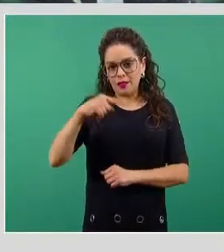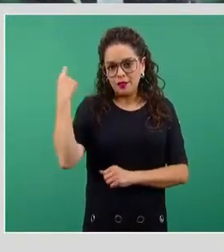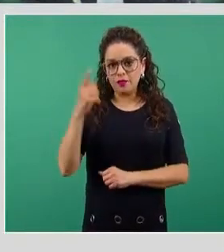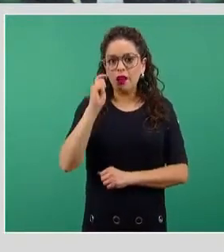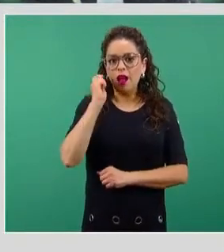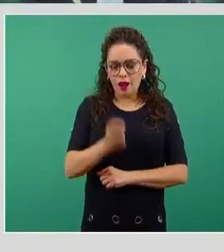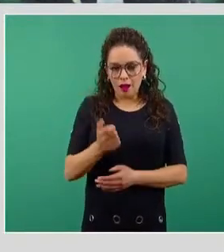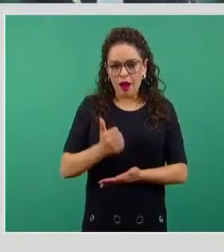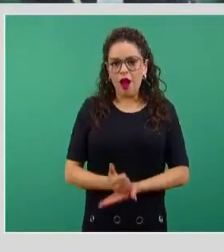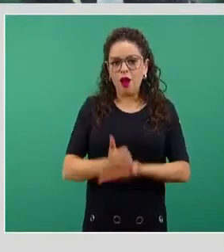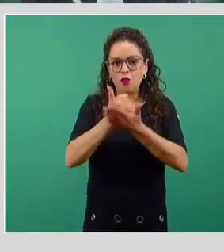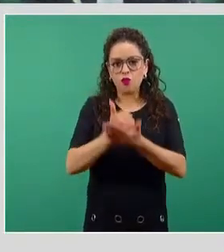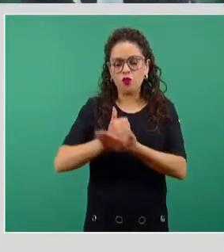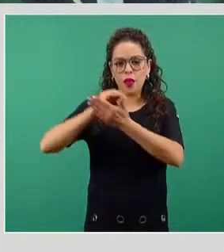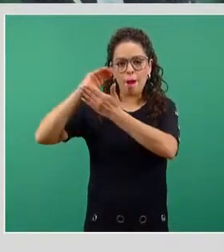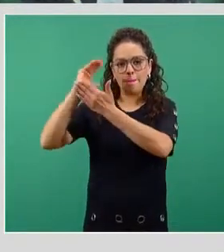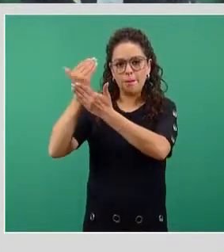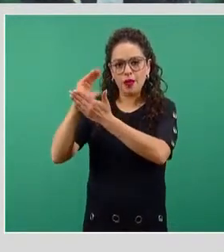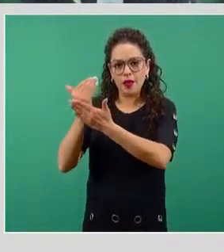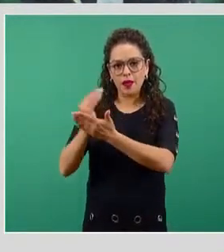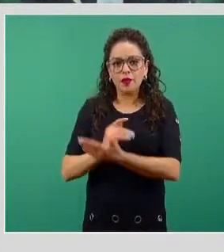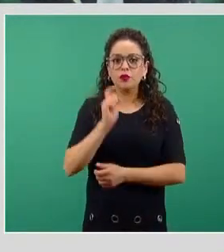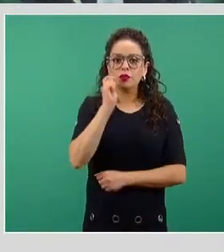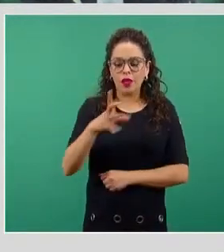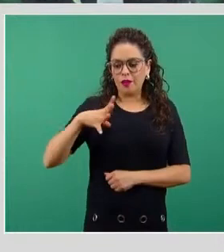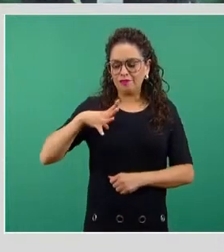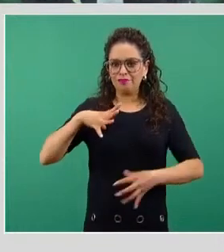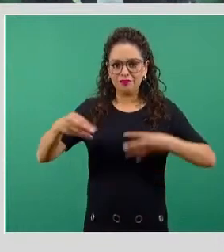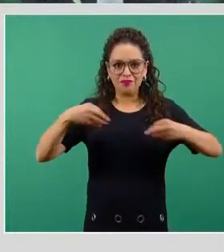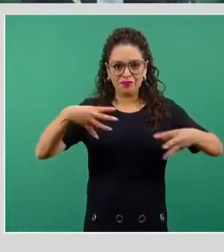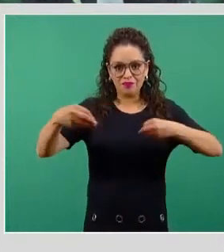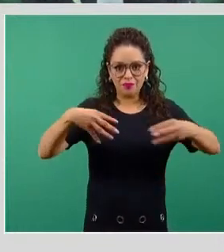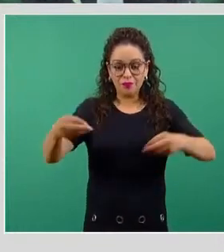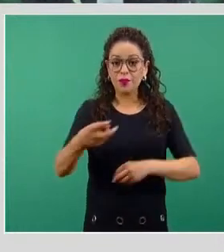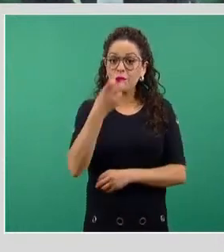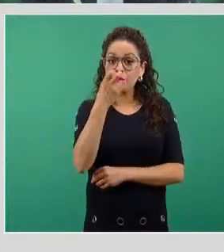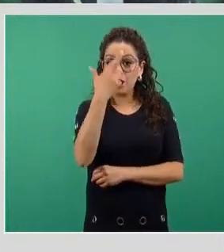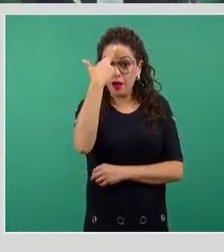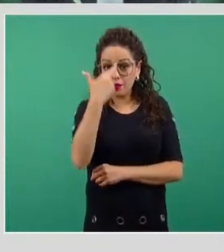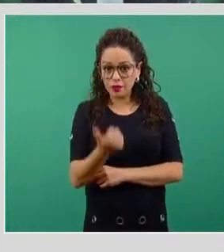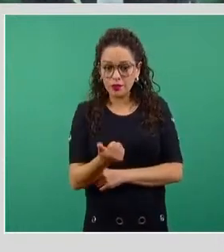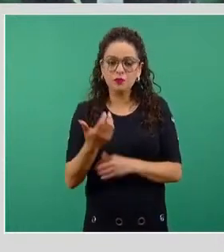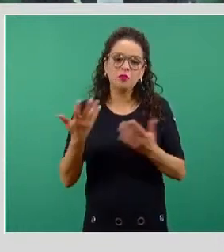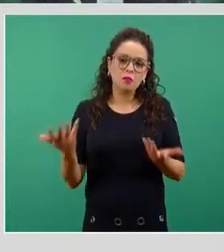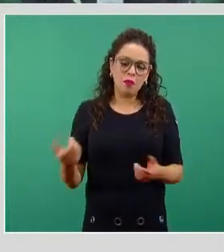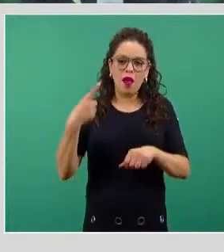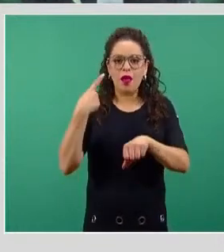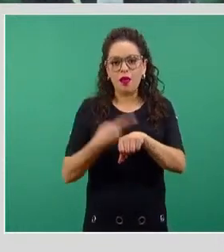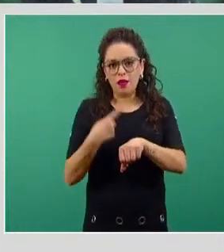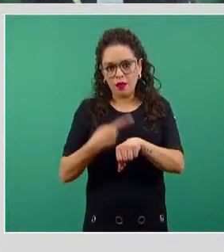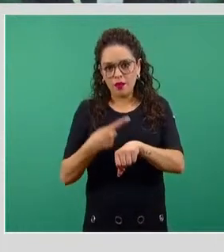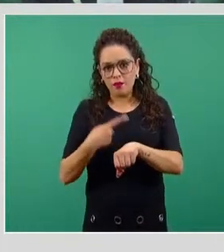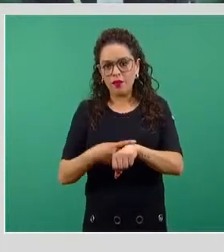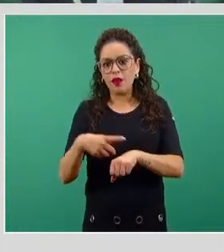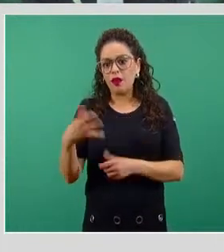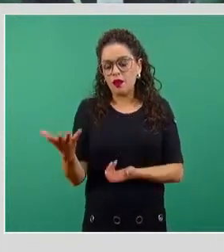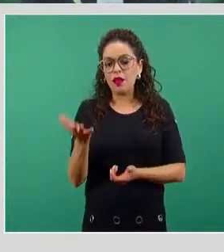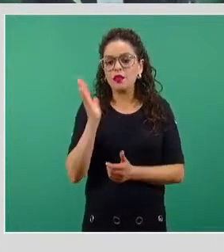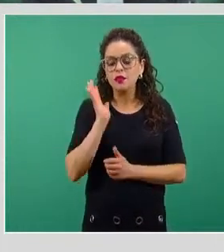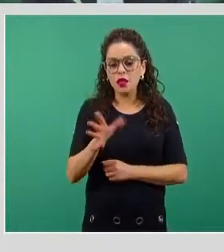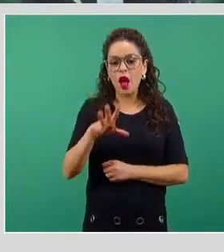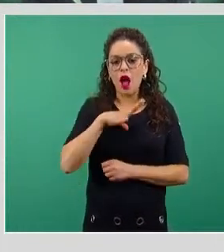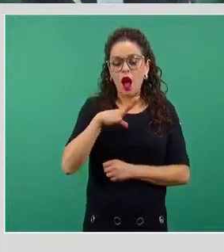seguir disminuyendo la ocurrencia de contagios y por lo tanto la presencia de enfermedad, como lo han hecho